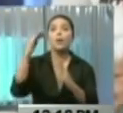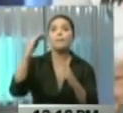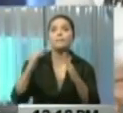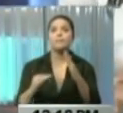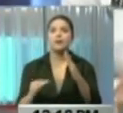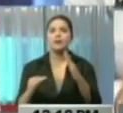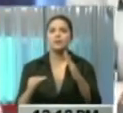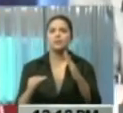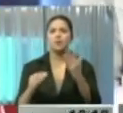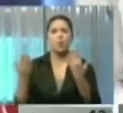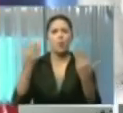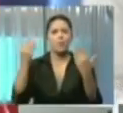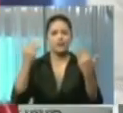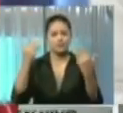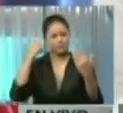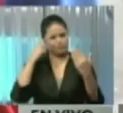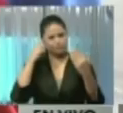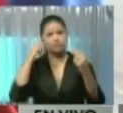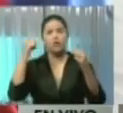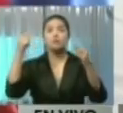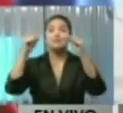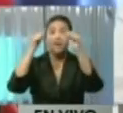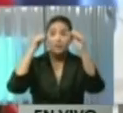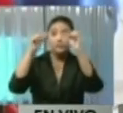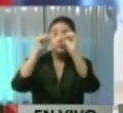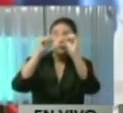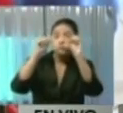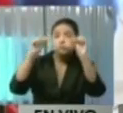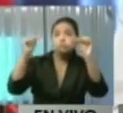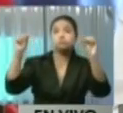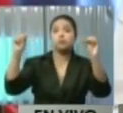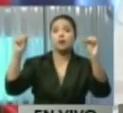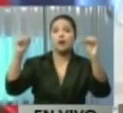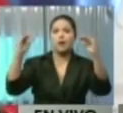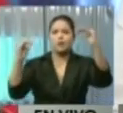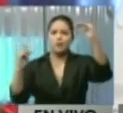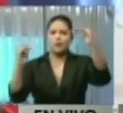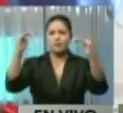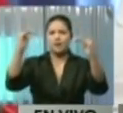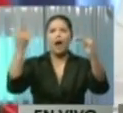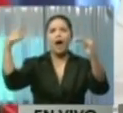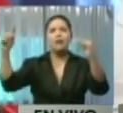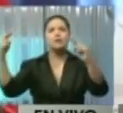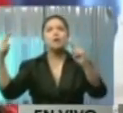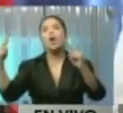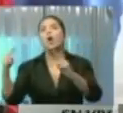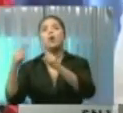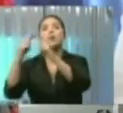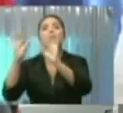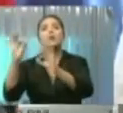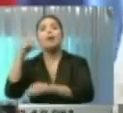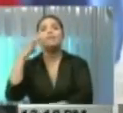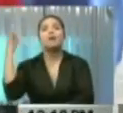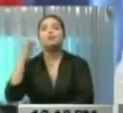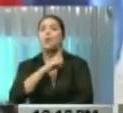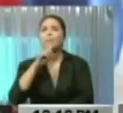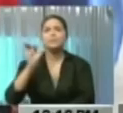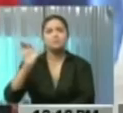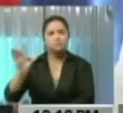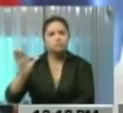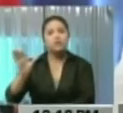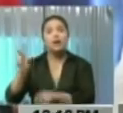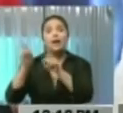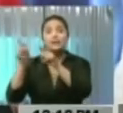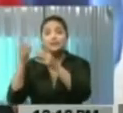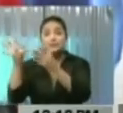al meridiano de Greenwich. Y como ustedes saben, es el meridiano que pasa por allá, por Londres, un sector llamado Greenwich, y de allí